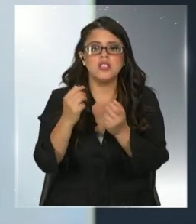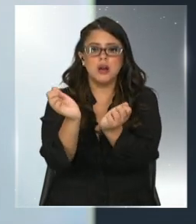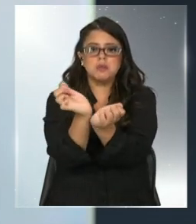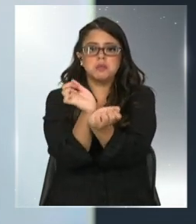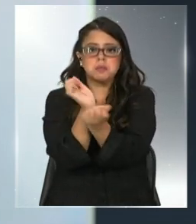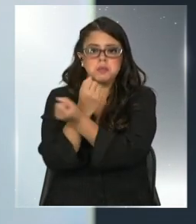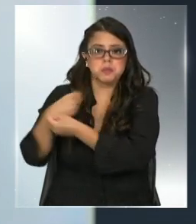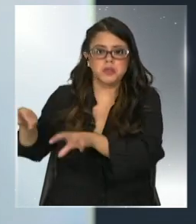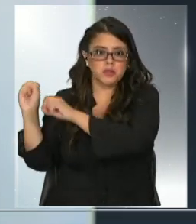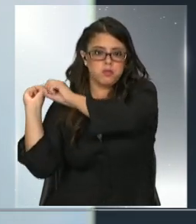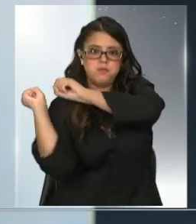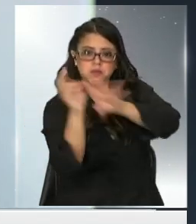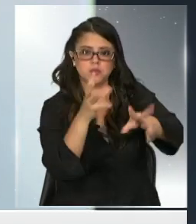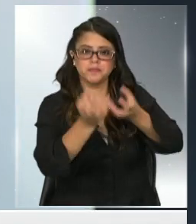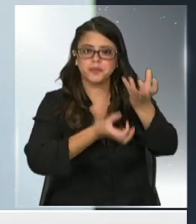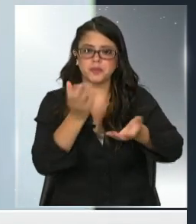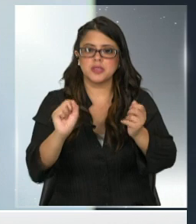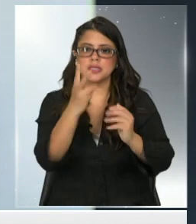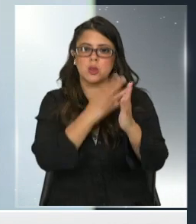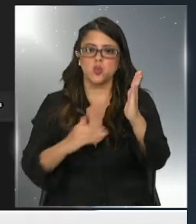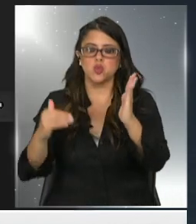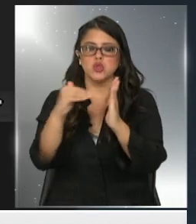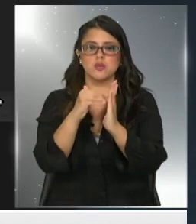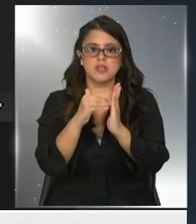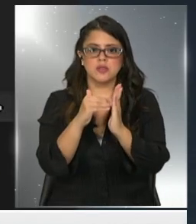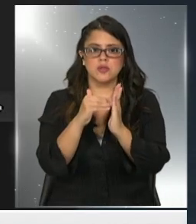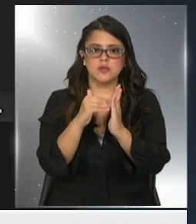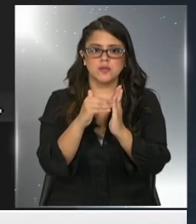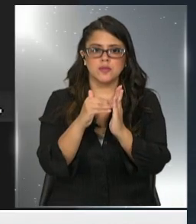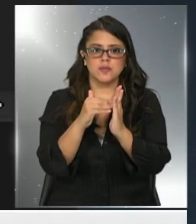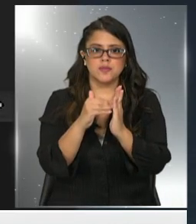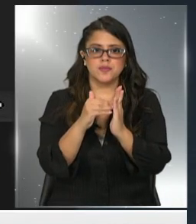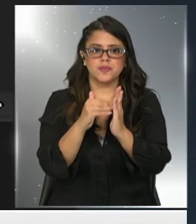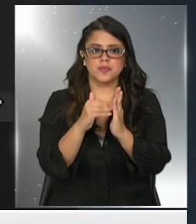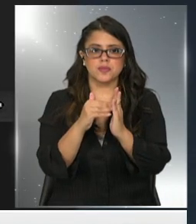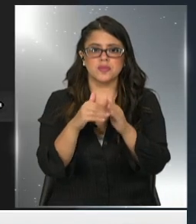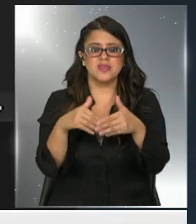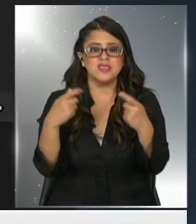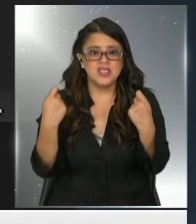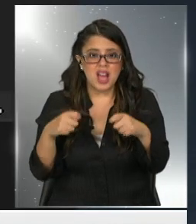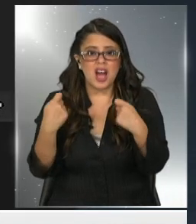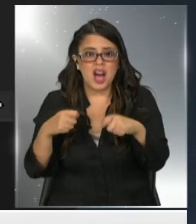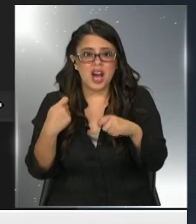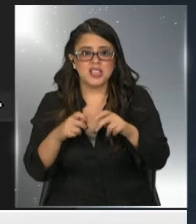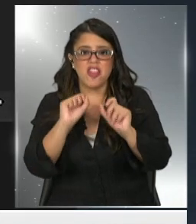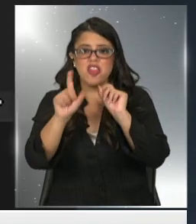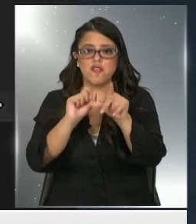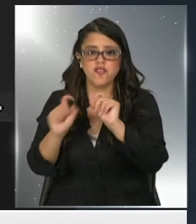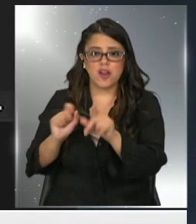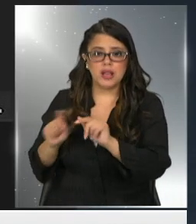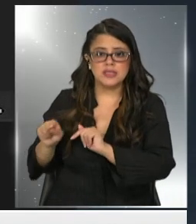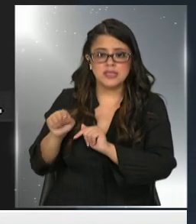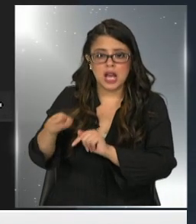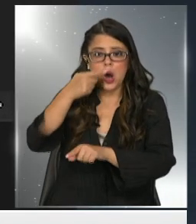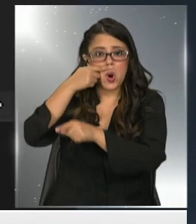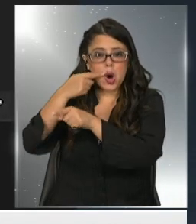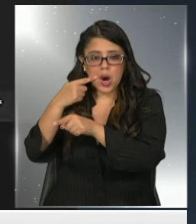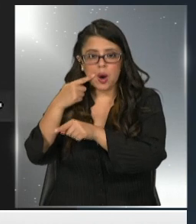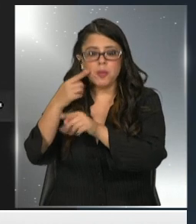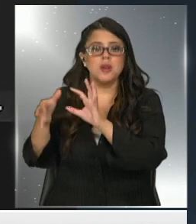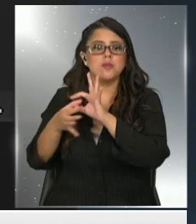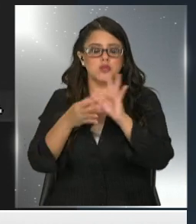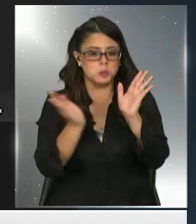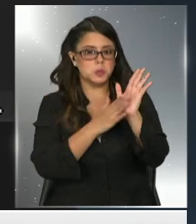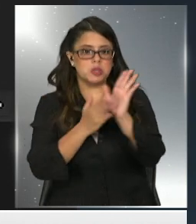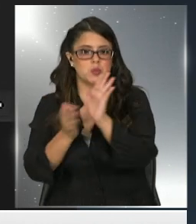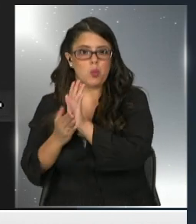haber provocado un incendio en un segundo piso del inmueble. A pesar de los intentos de la defensa, tras la exposición de los